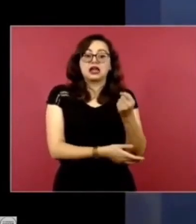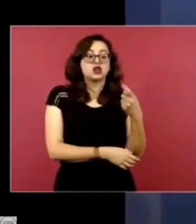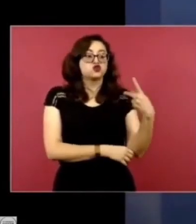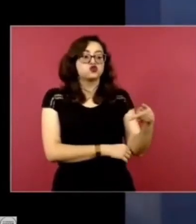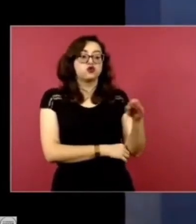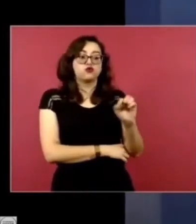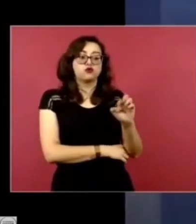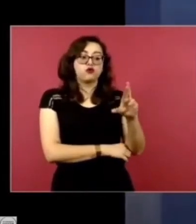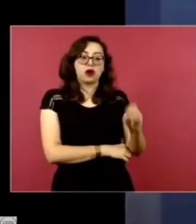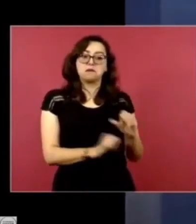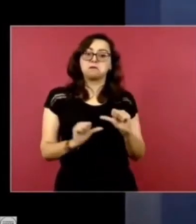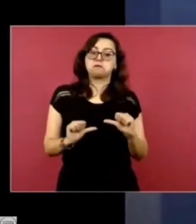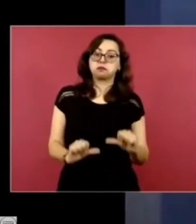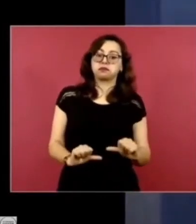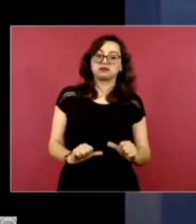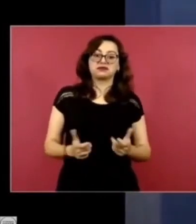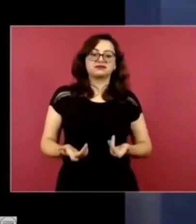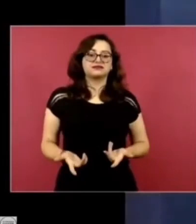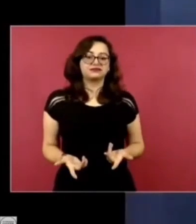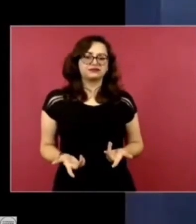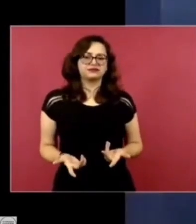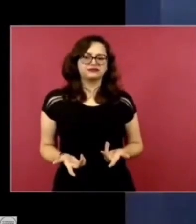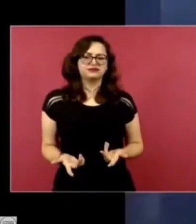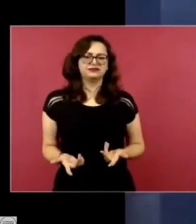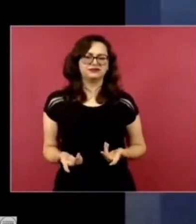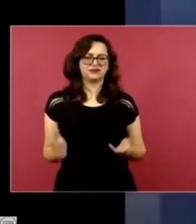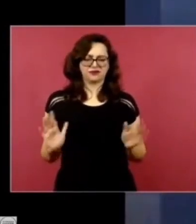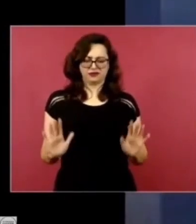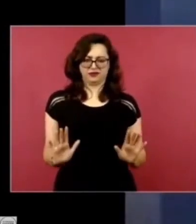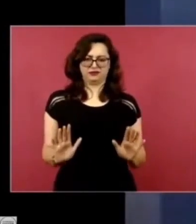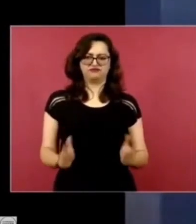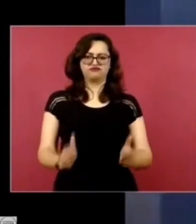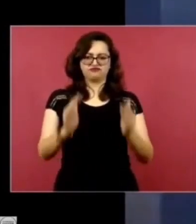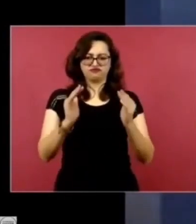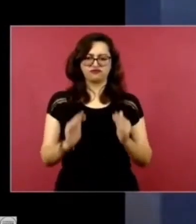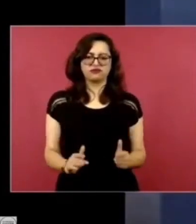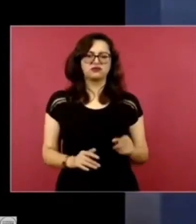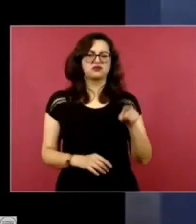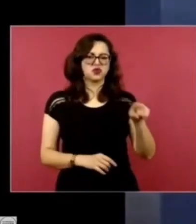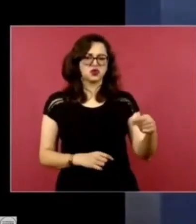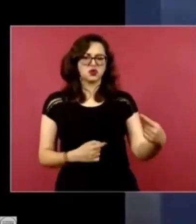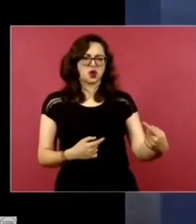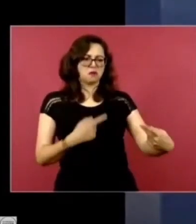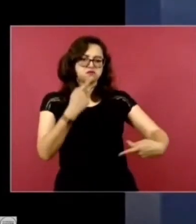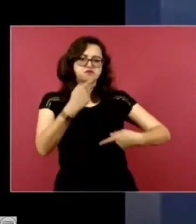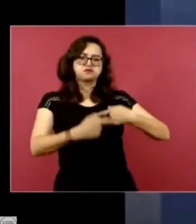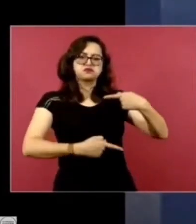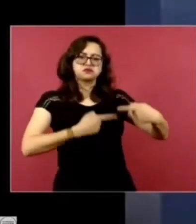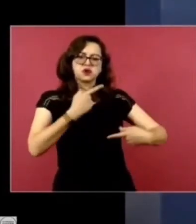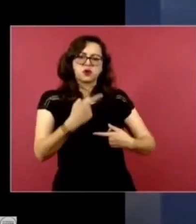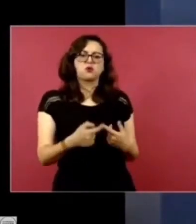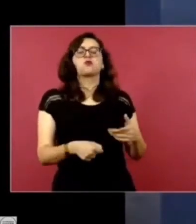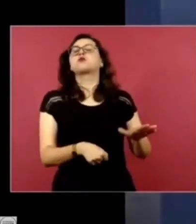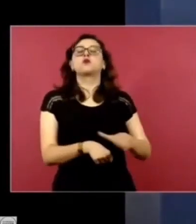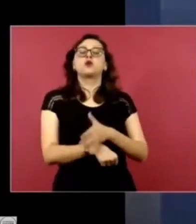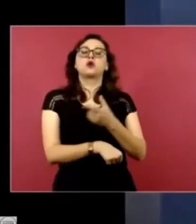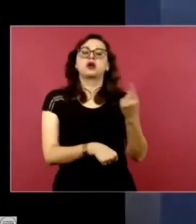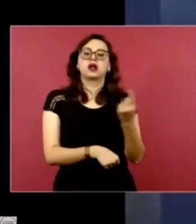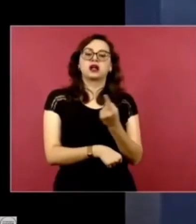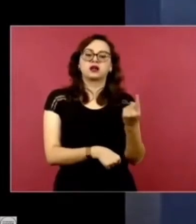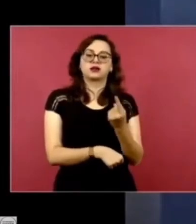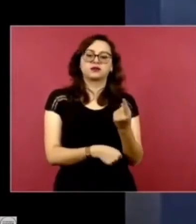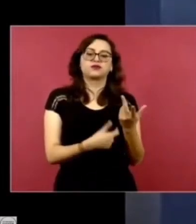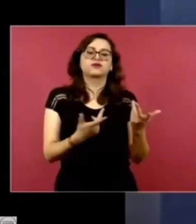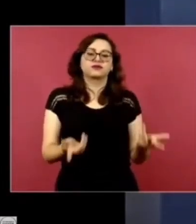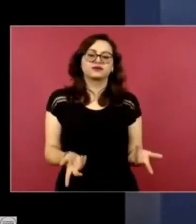entonces, sí, se está siguiendo el procedimiento adecuado. Ahora, en este caso, qué bien que lo tocas. Esto es parte también de esta cadena de